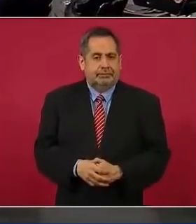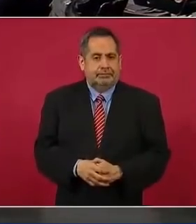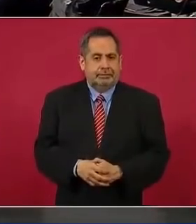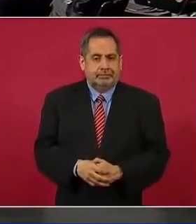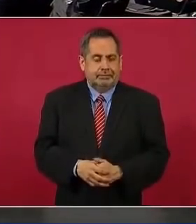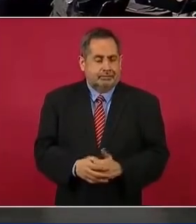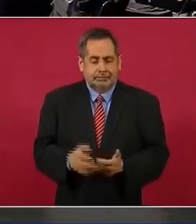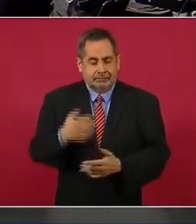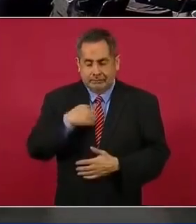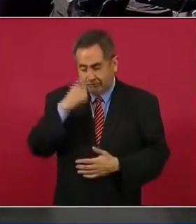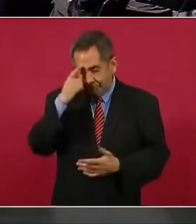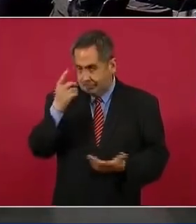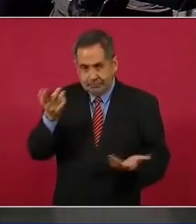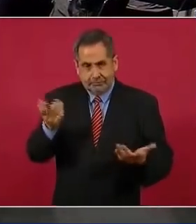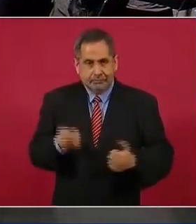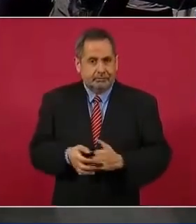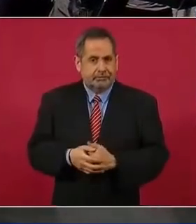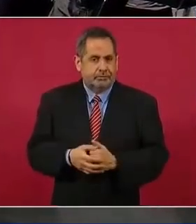Yo no